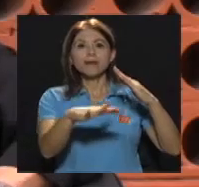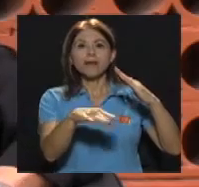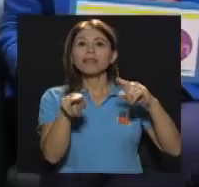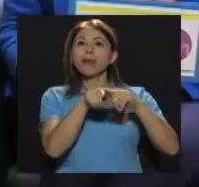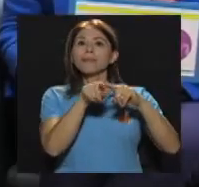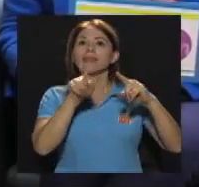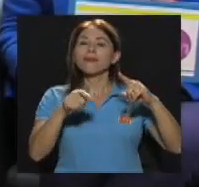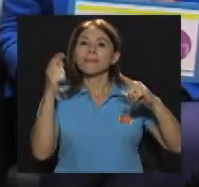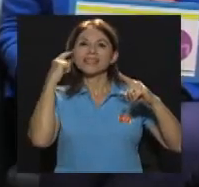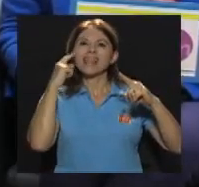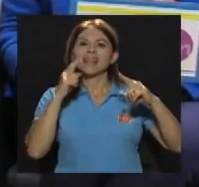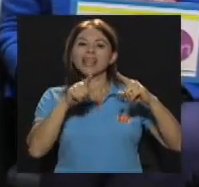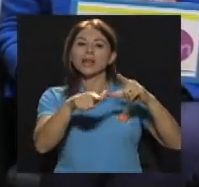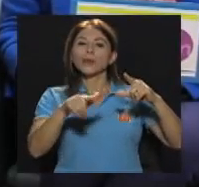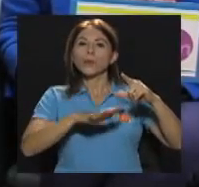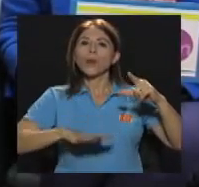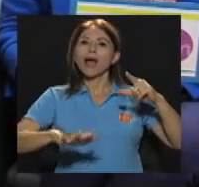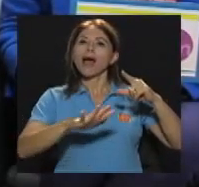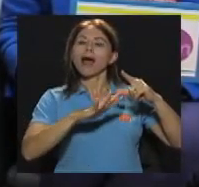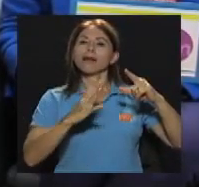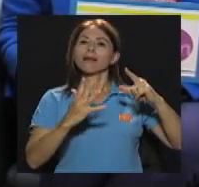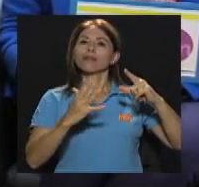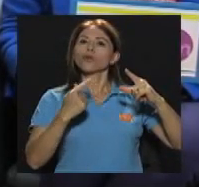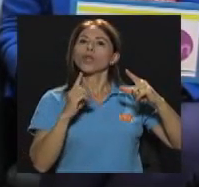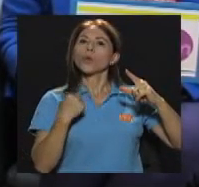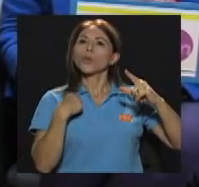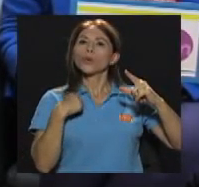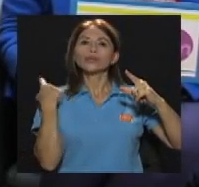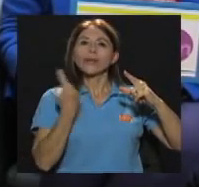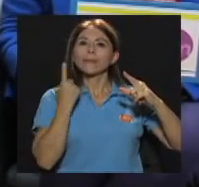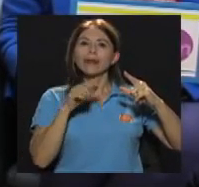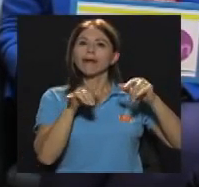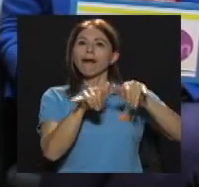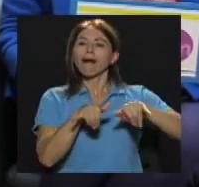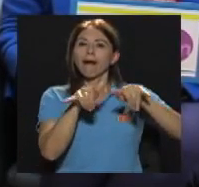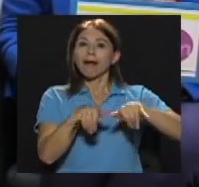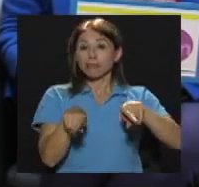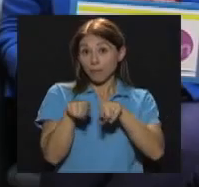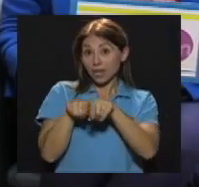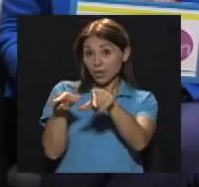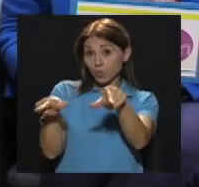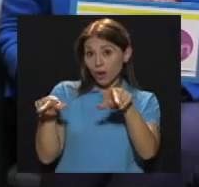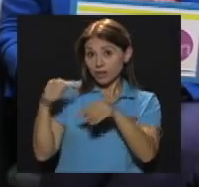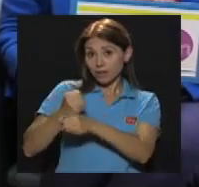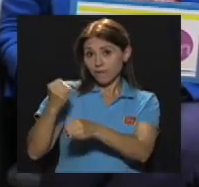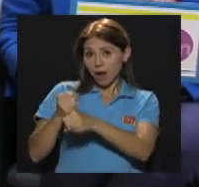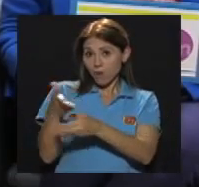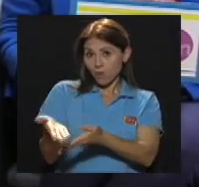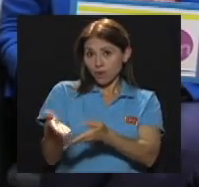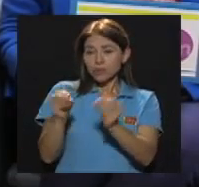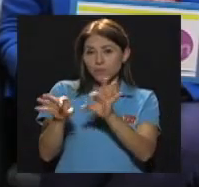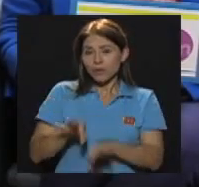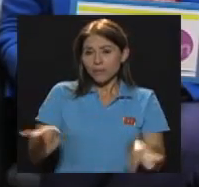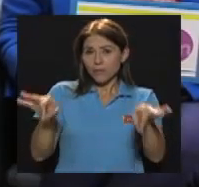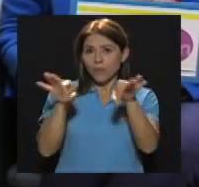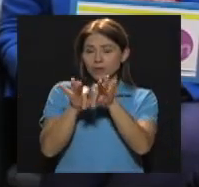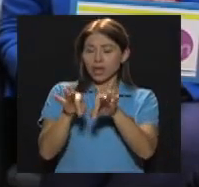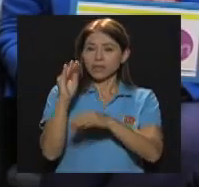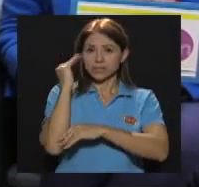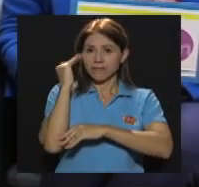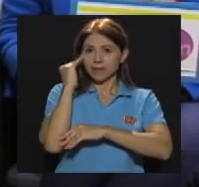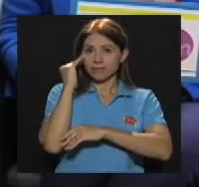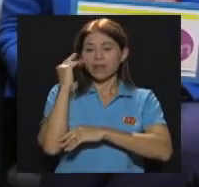hábitat, porque el espacio laboral también es muy importante tomar en cuenta las condiciones para tener un